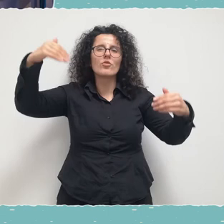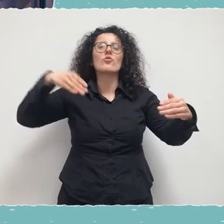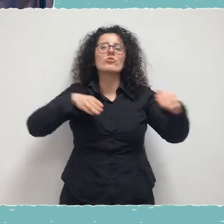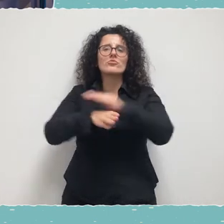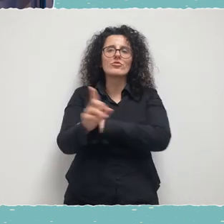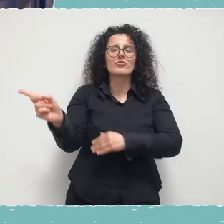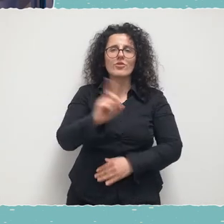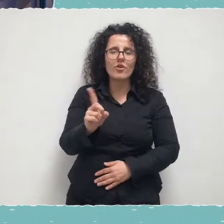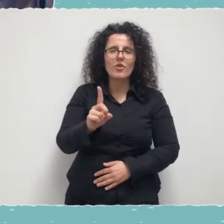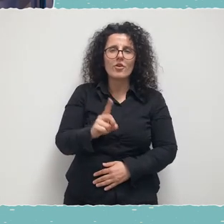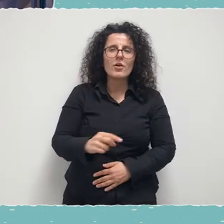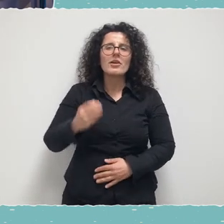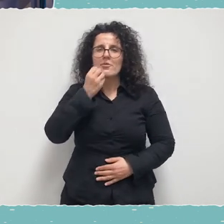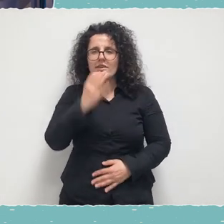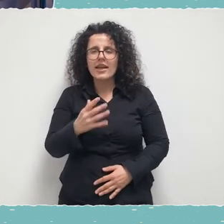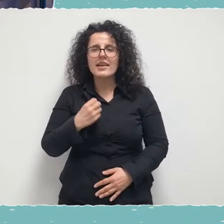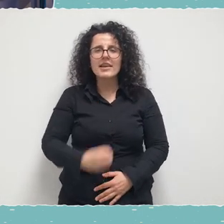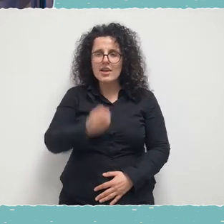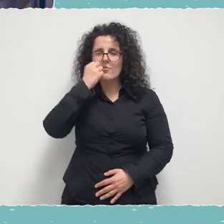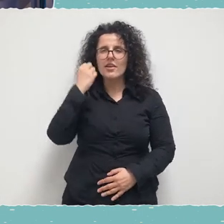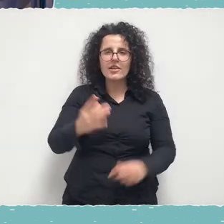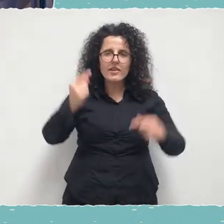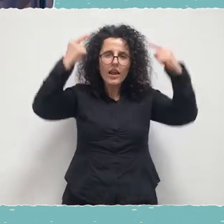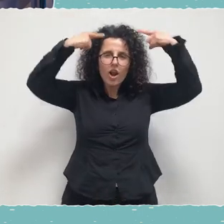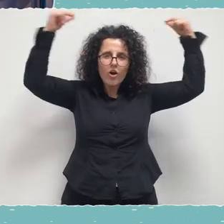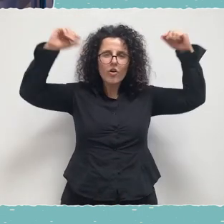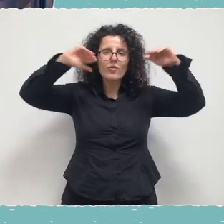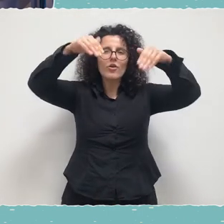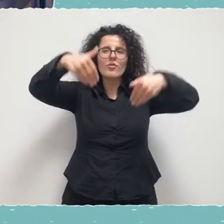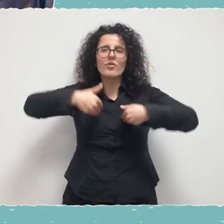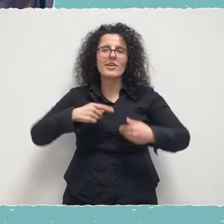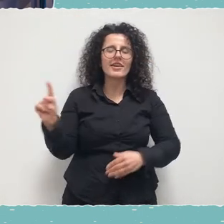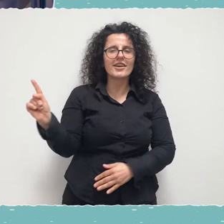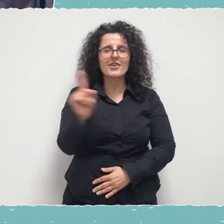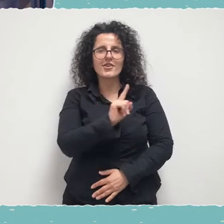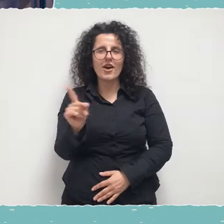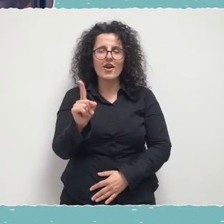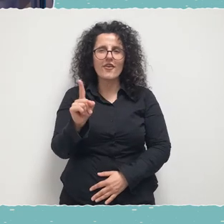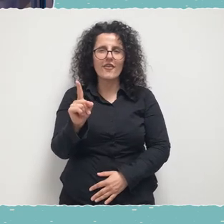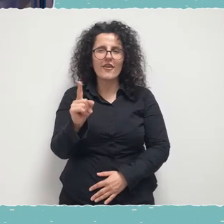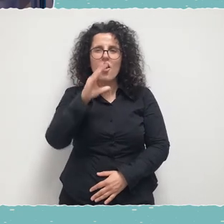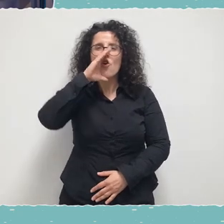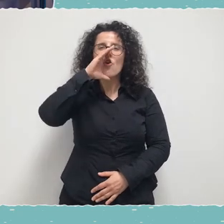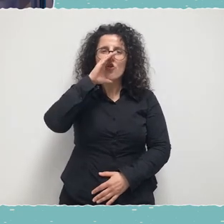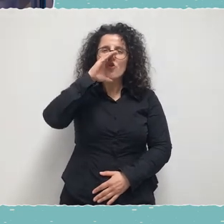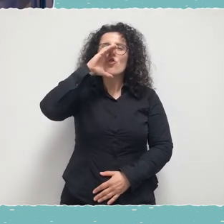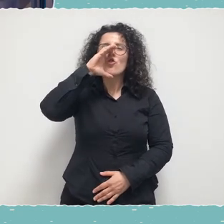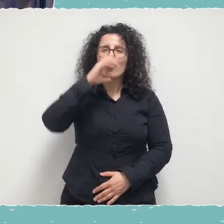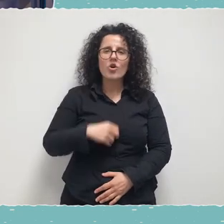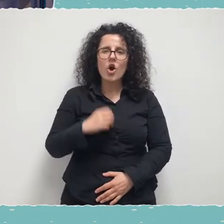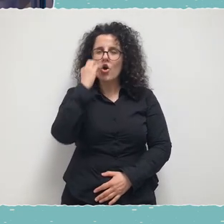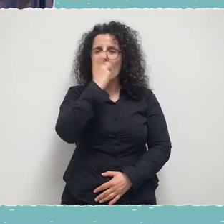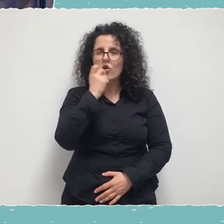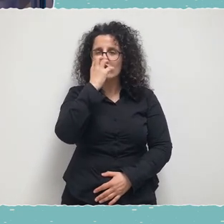Menos mal, o lobo non puido entrar. Ai que ven, que non vai volver.